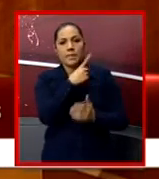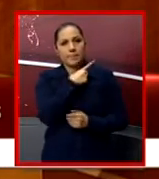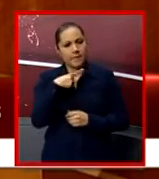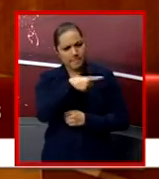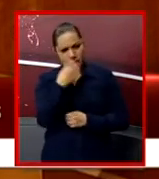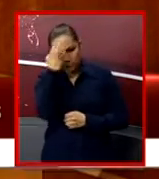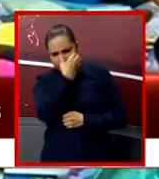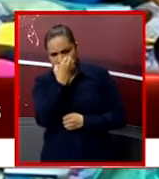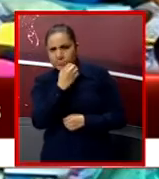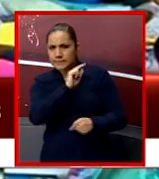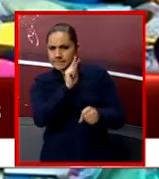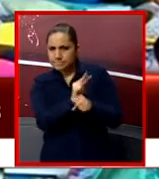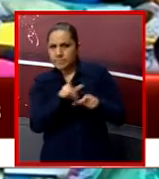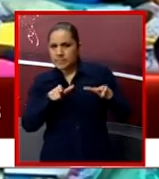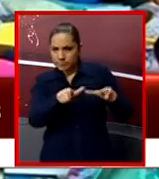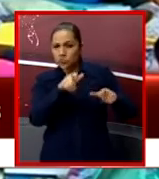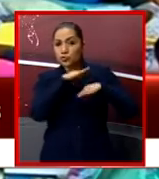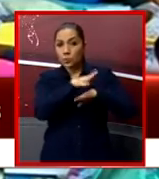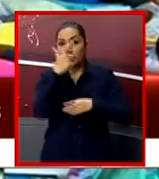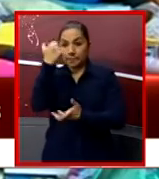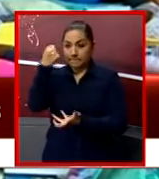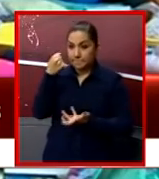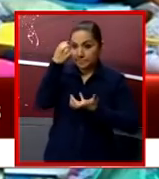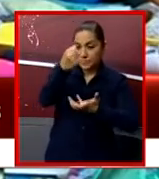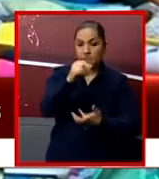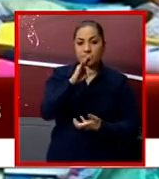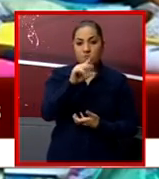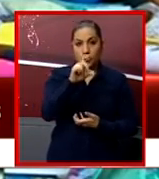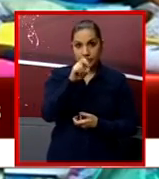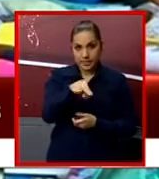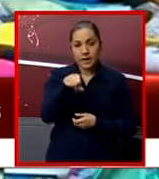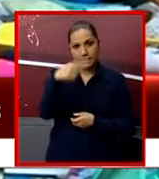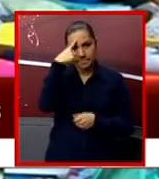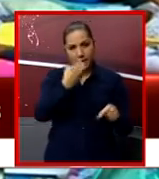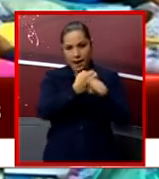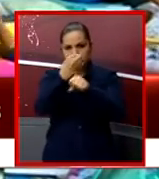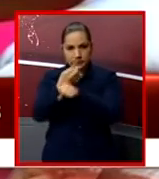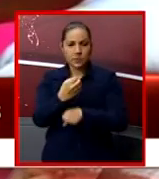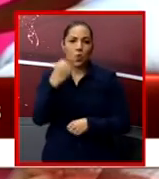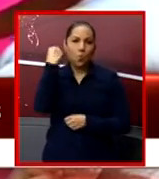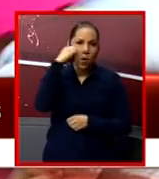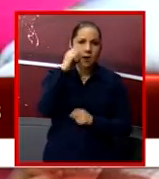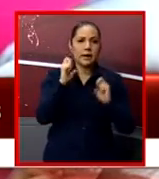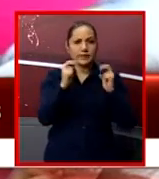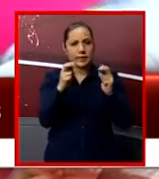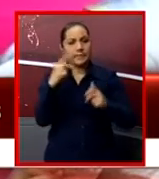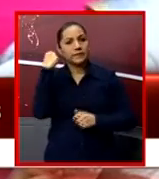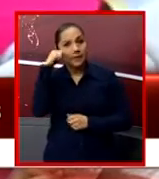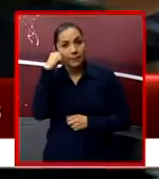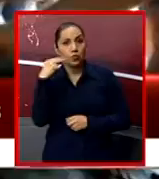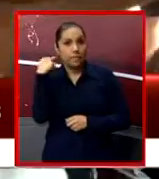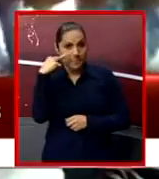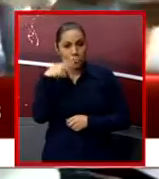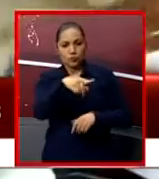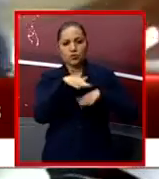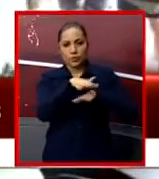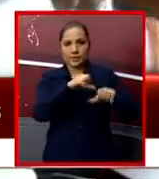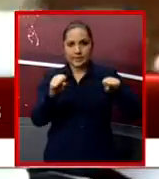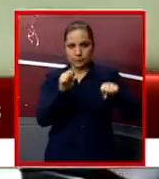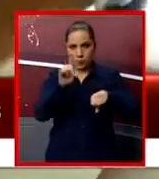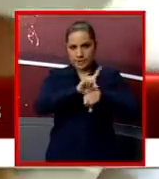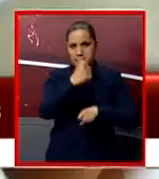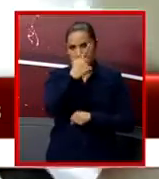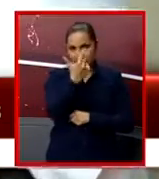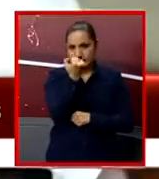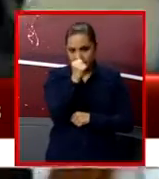inspección, fiscalización y vigilancia de los recursos del Fonden que se destinen a las entidades de Oaxaca y Chiapas, Tabasco y Veracruz, derivado del sismo